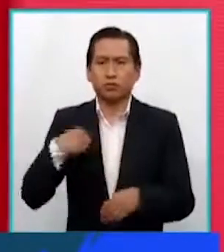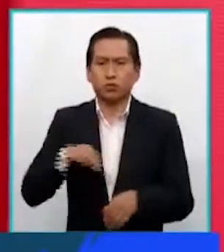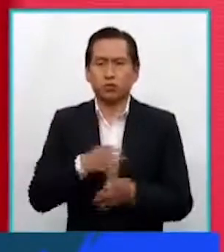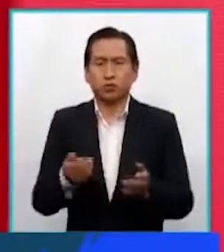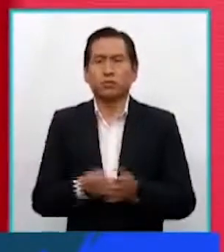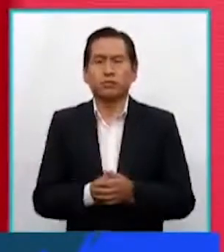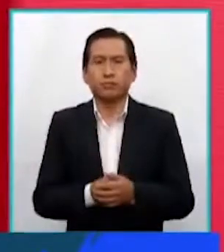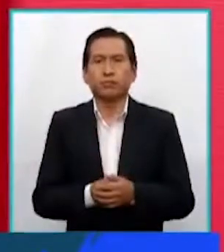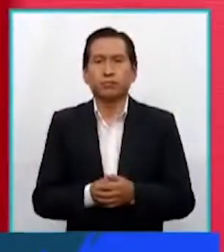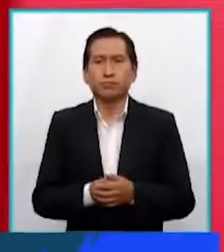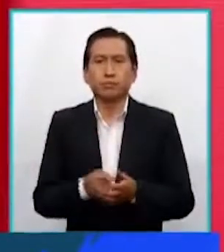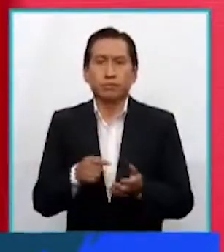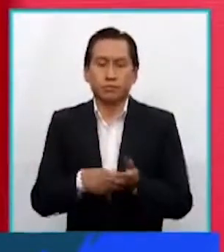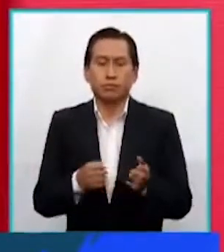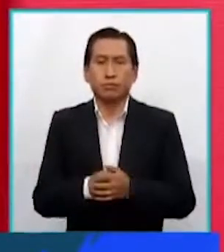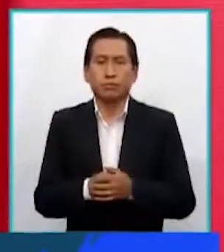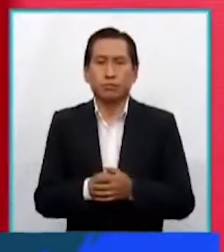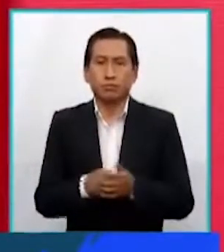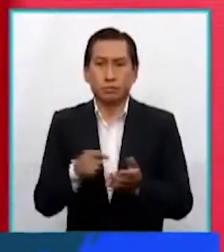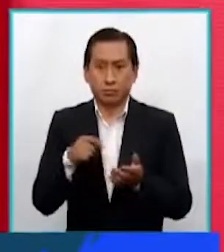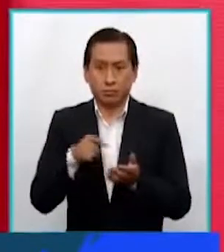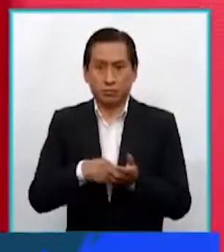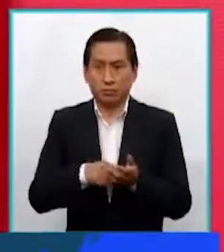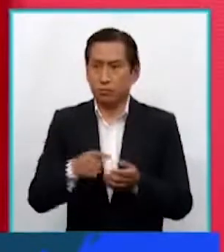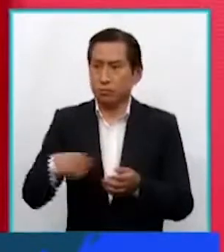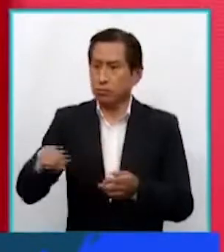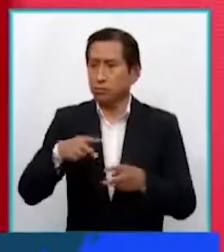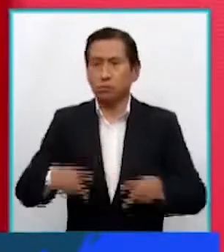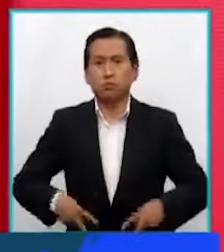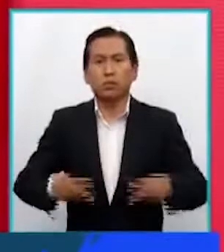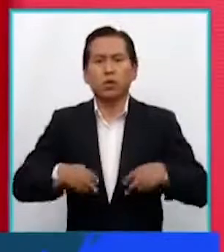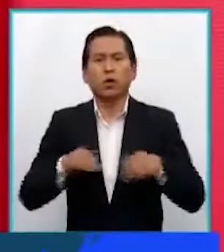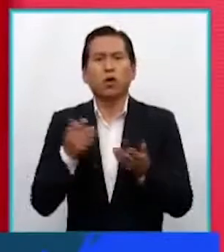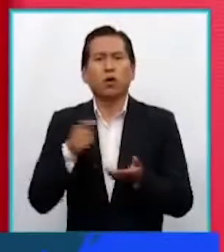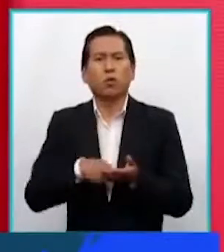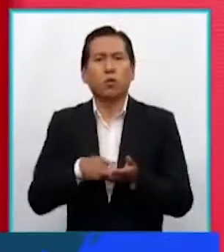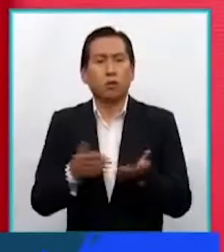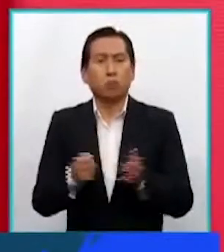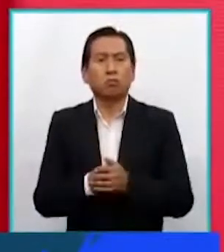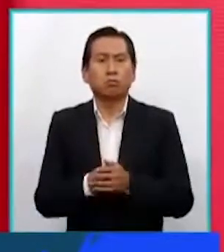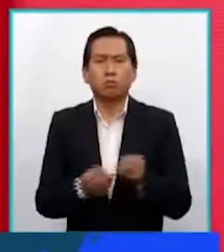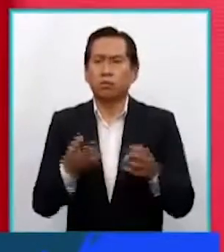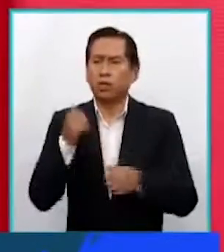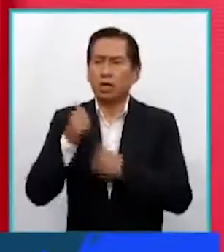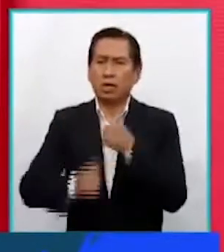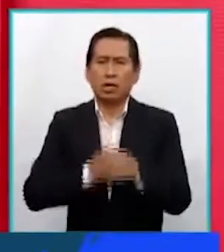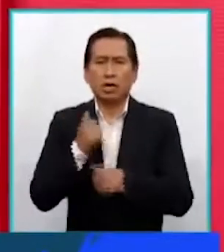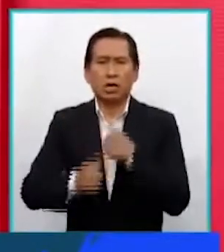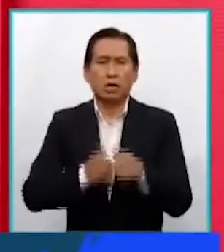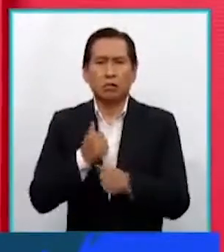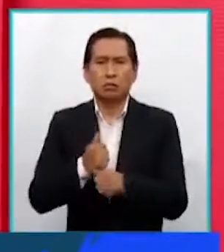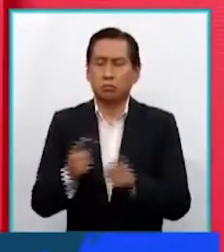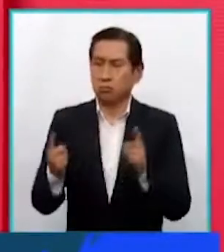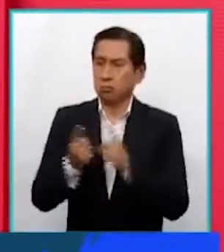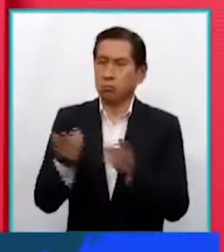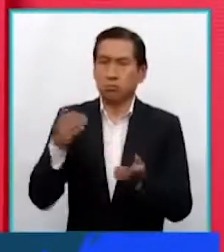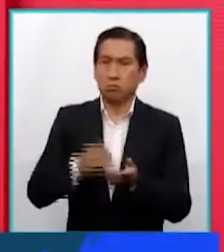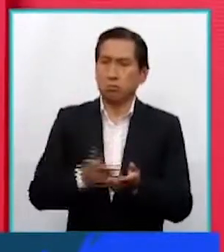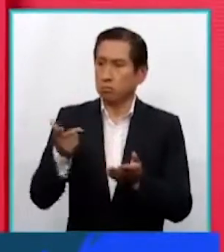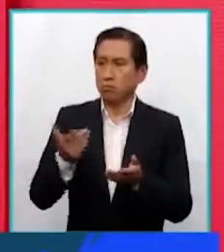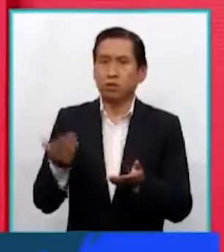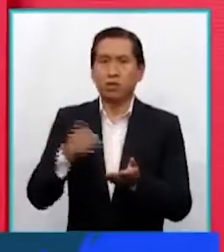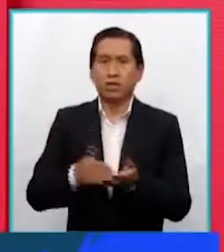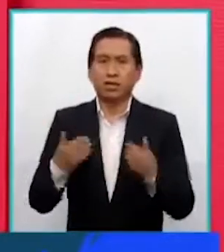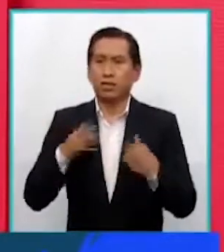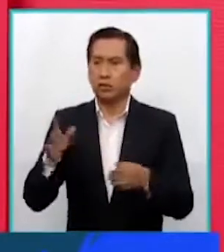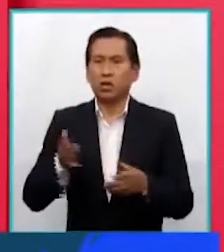nosotros. Y a partir de cómo ha sido la vida para mí, después de muchos años lo he vuelto a encontrar a Cris cuando ella estuvo de